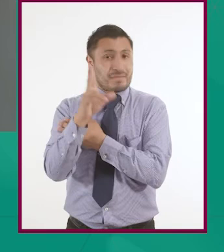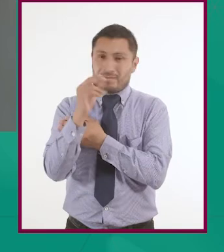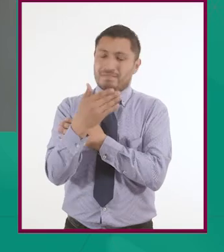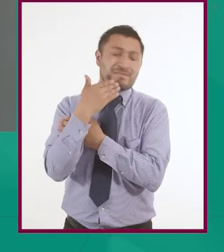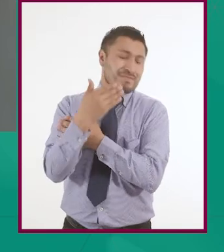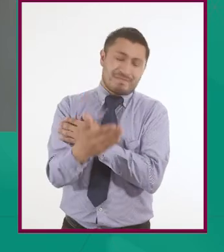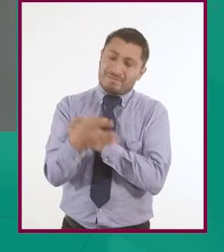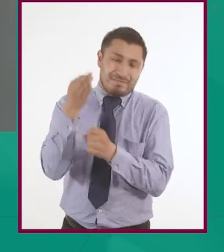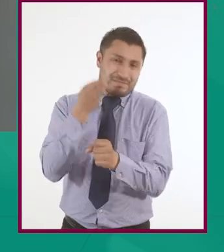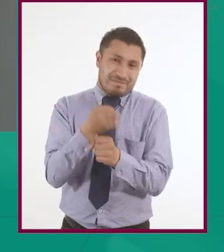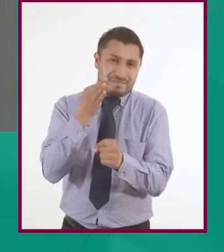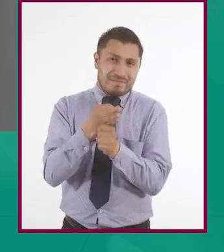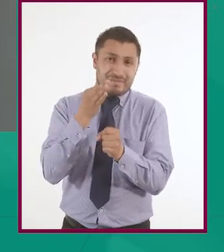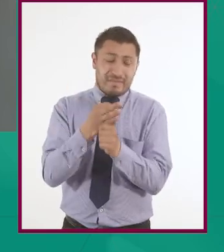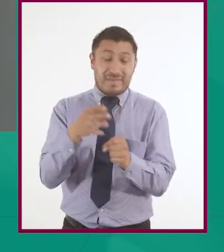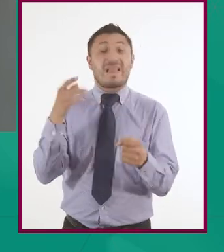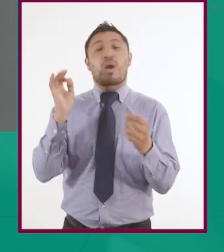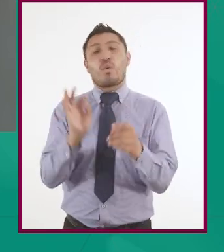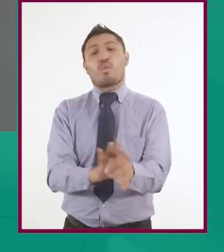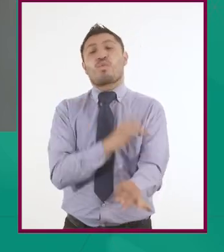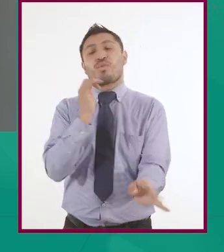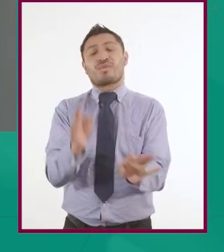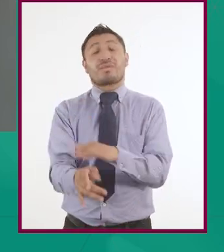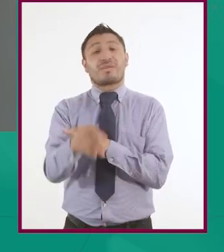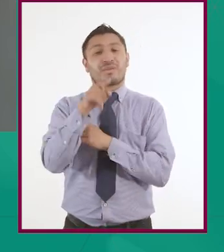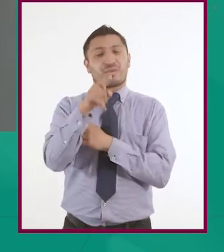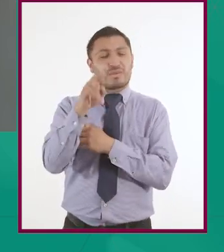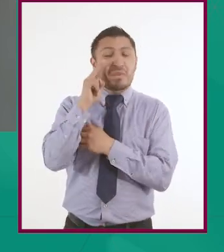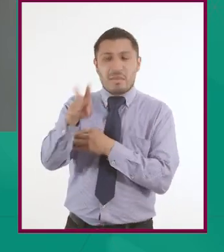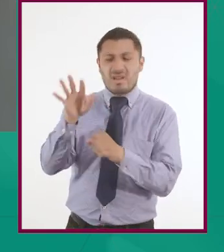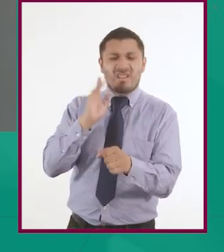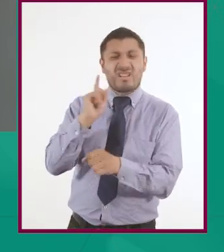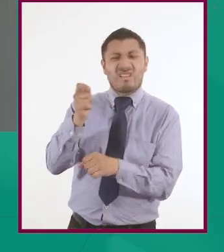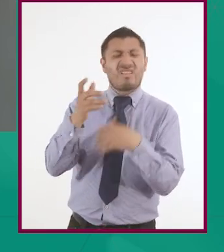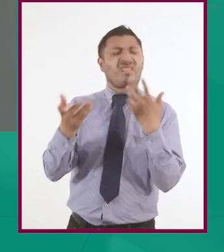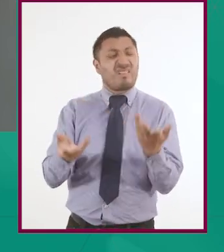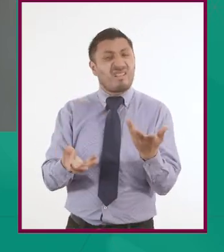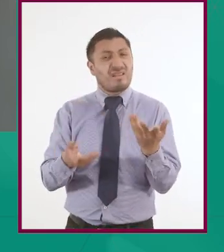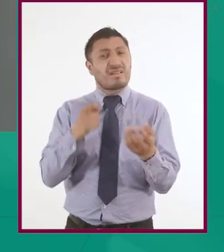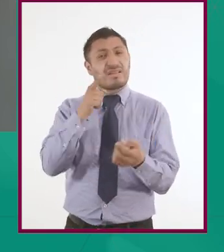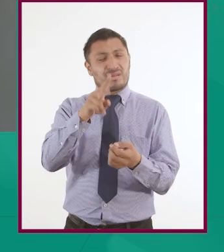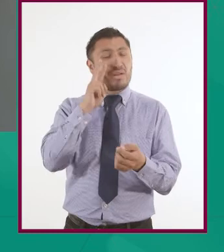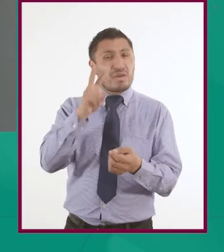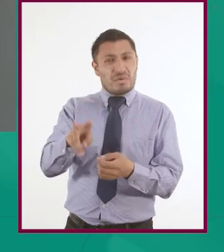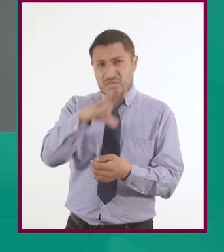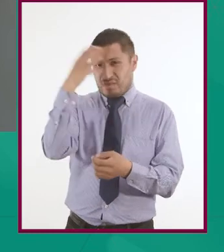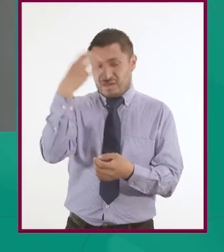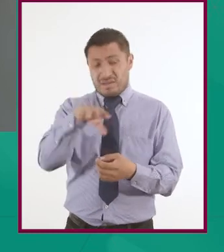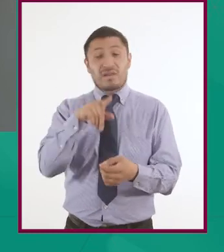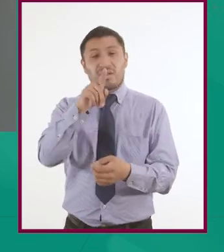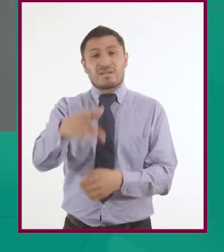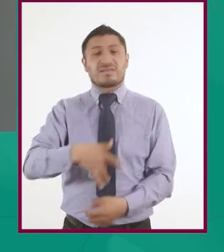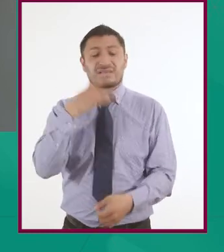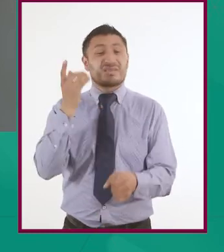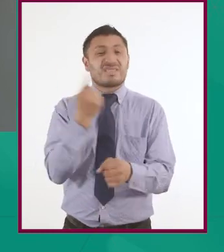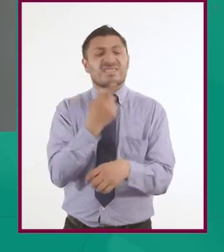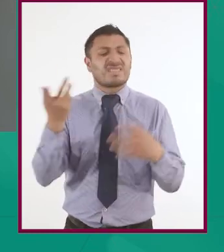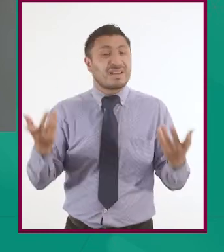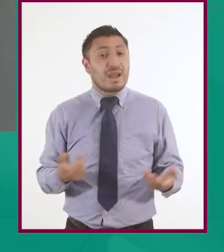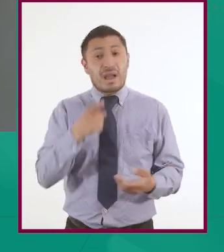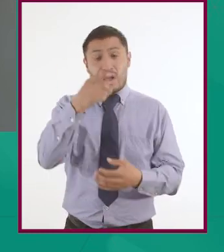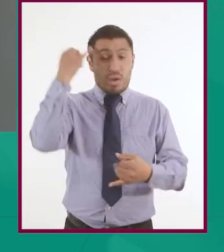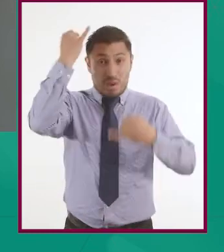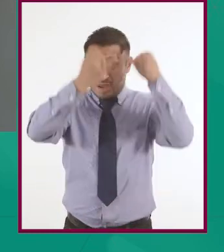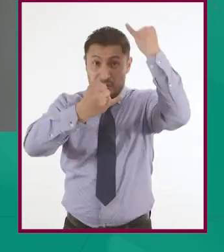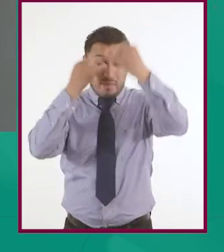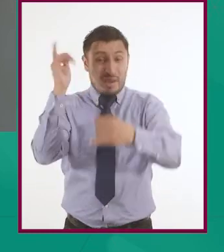buen momento. ¿Qué emoción te sugiere su gesto? ¿Qué te provoca la fotografía? Imagínate a ti mismo